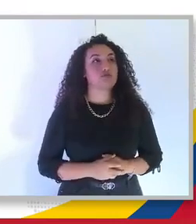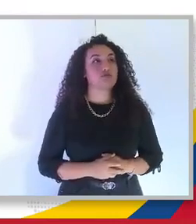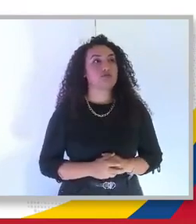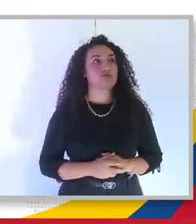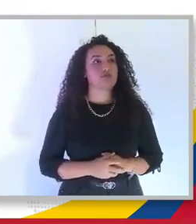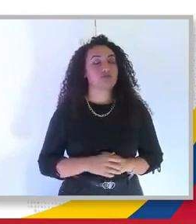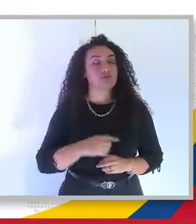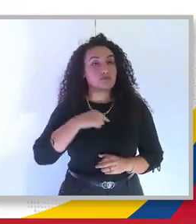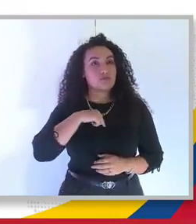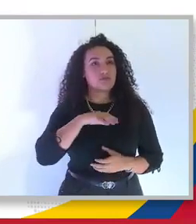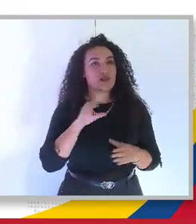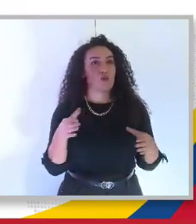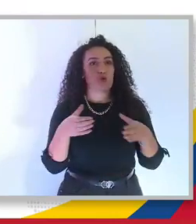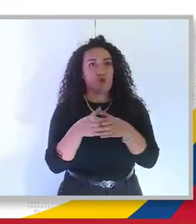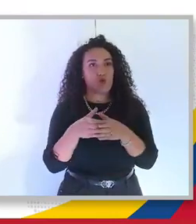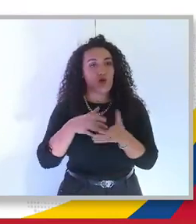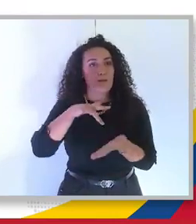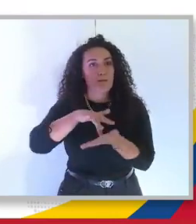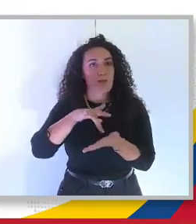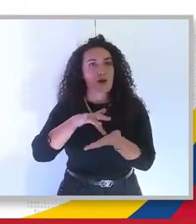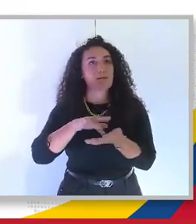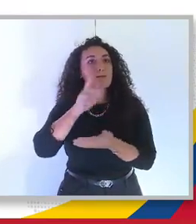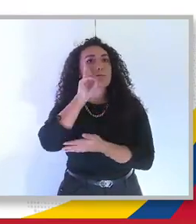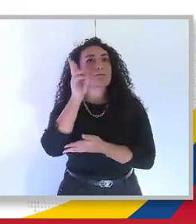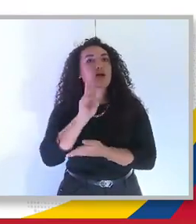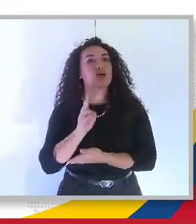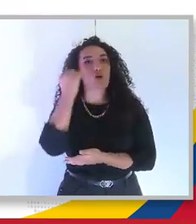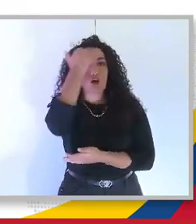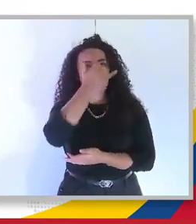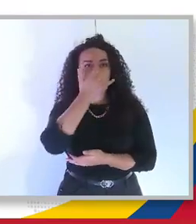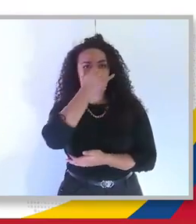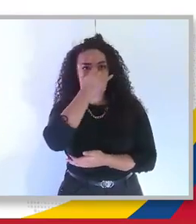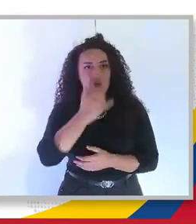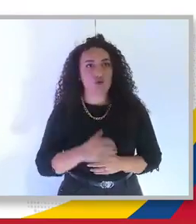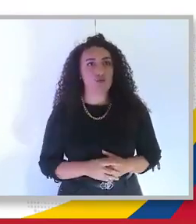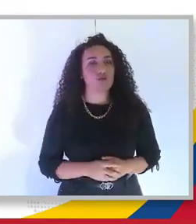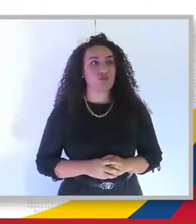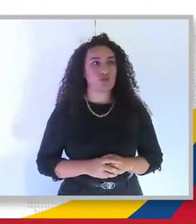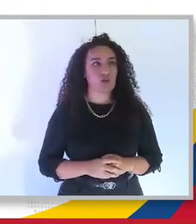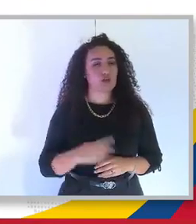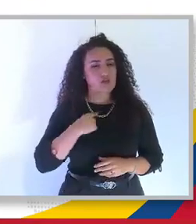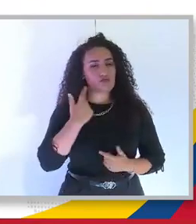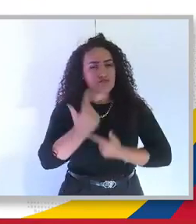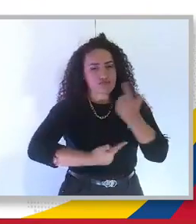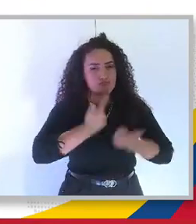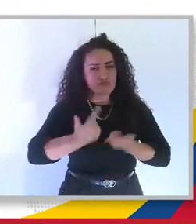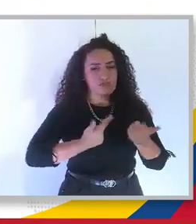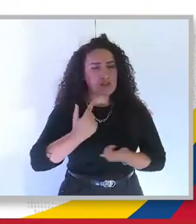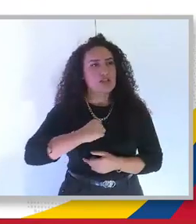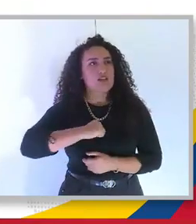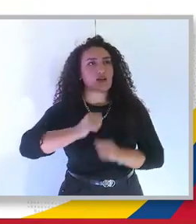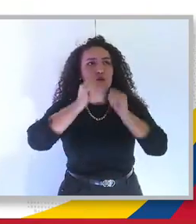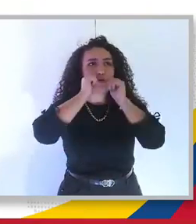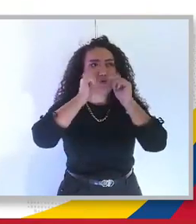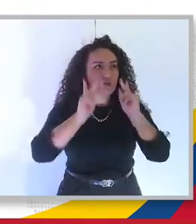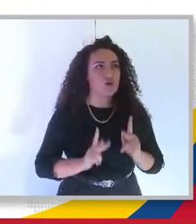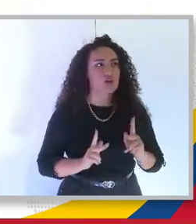afrovenezolano, como activista de la lucha por los derechos, por supuesto estamos incondicional con la lucha de